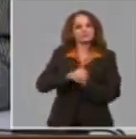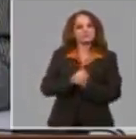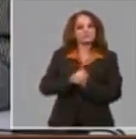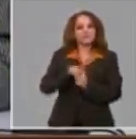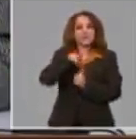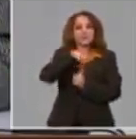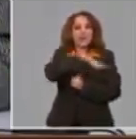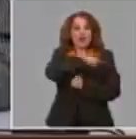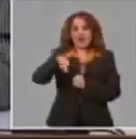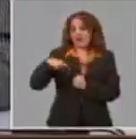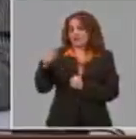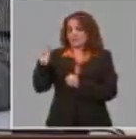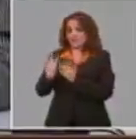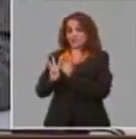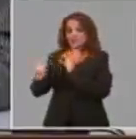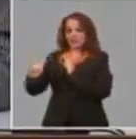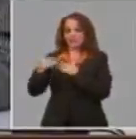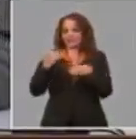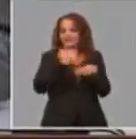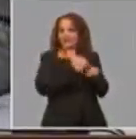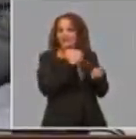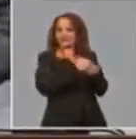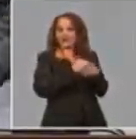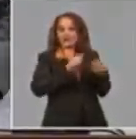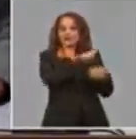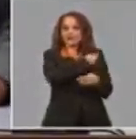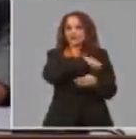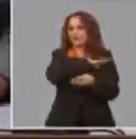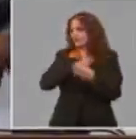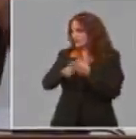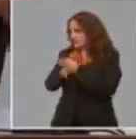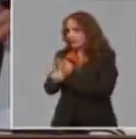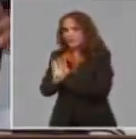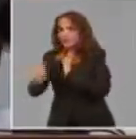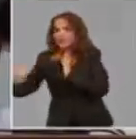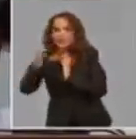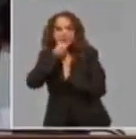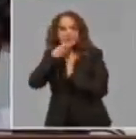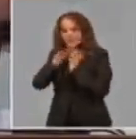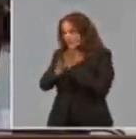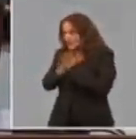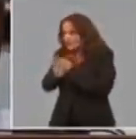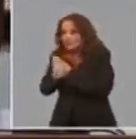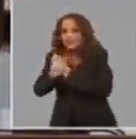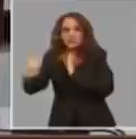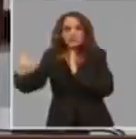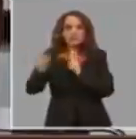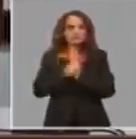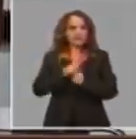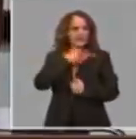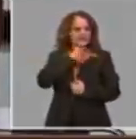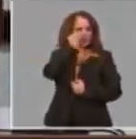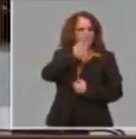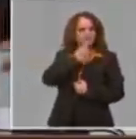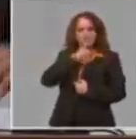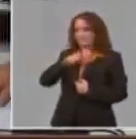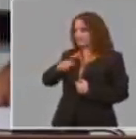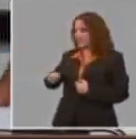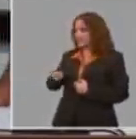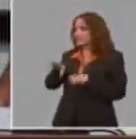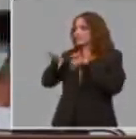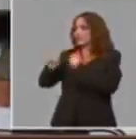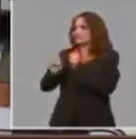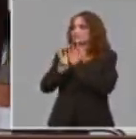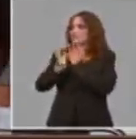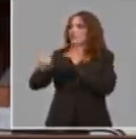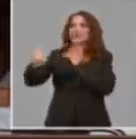a las cosas que tenemos las condiciones que lo tienen porque sabemos bien ahora y ocupa los primeros 50